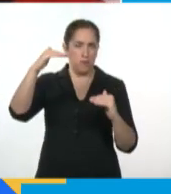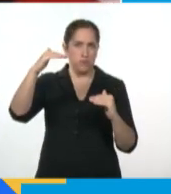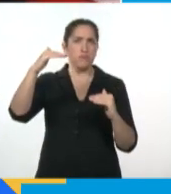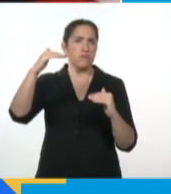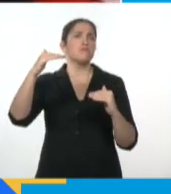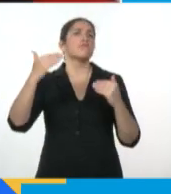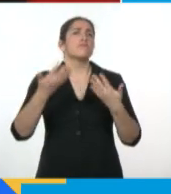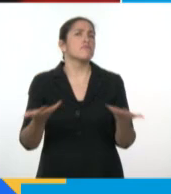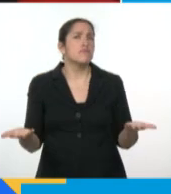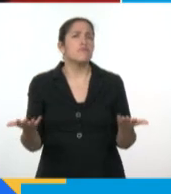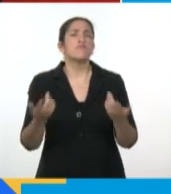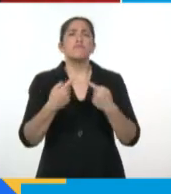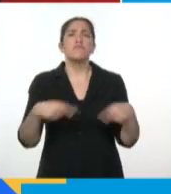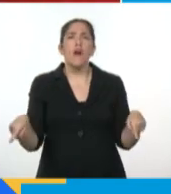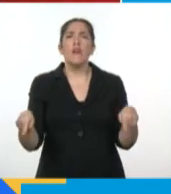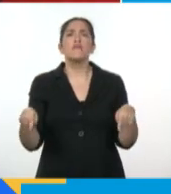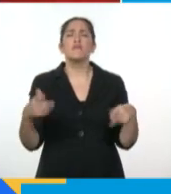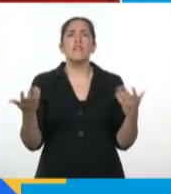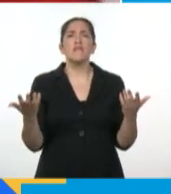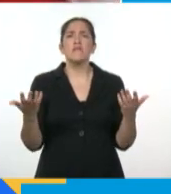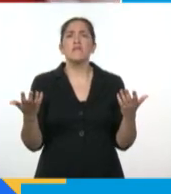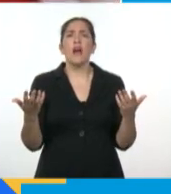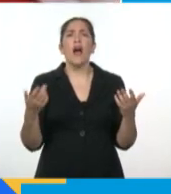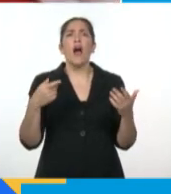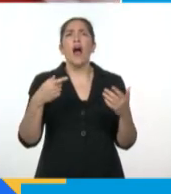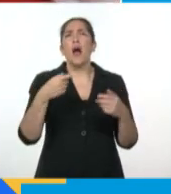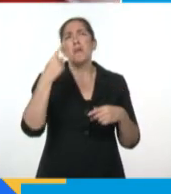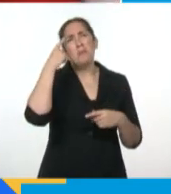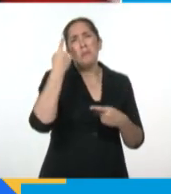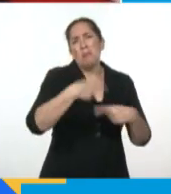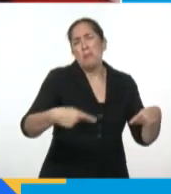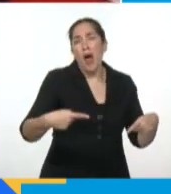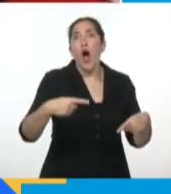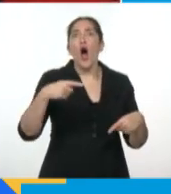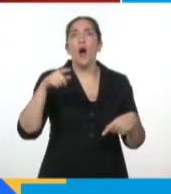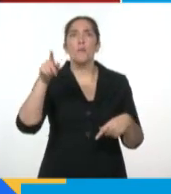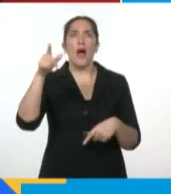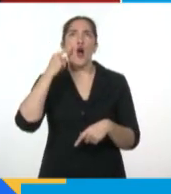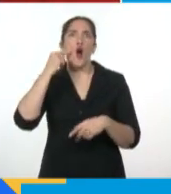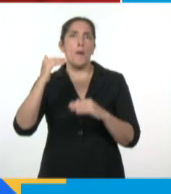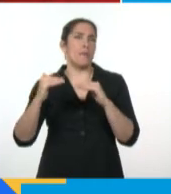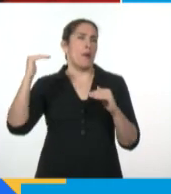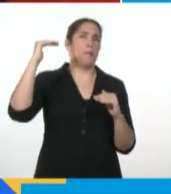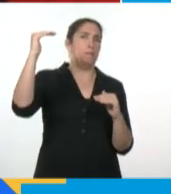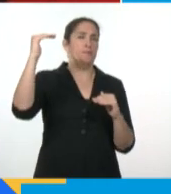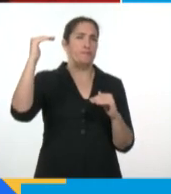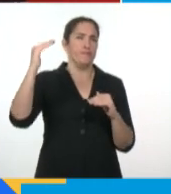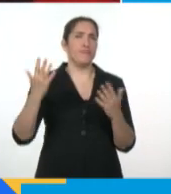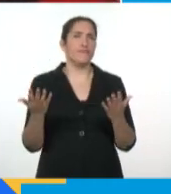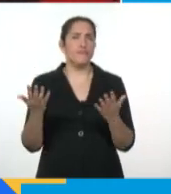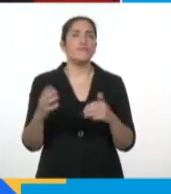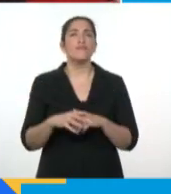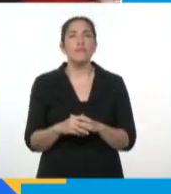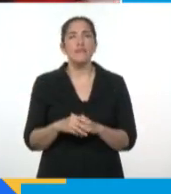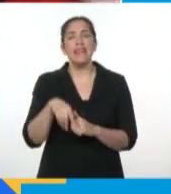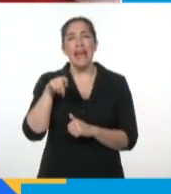de nenas y cuestiones más trascendentales para los varones, ya implica como un